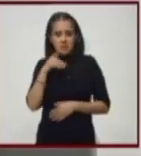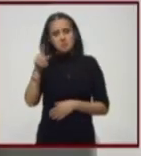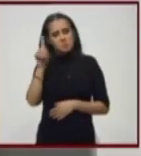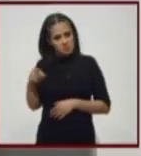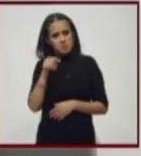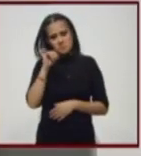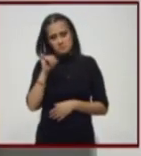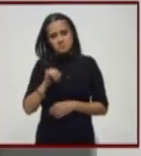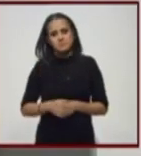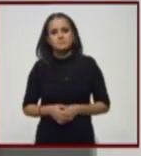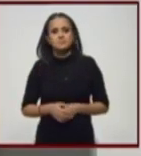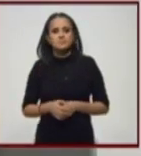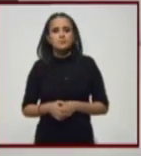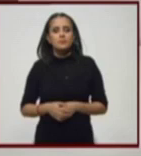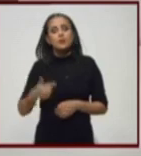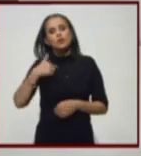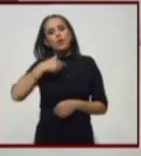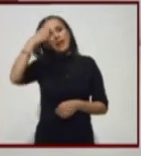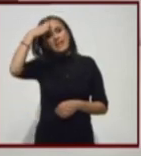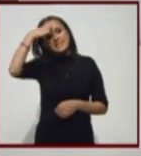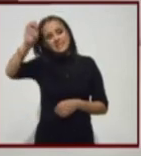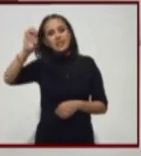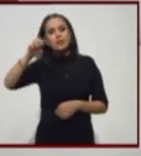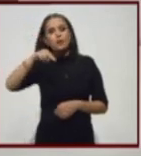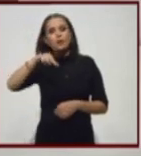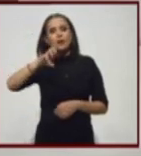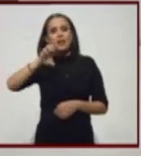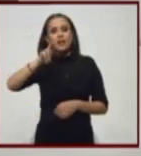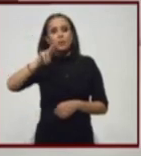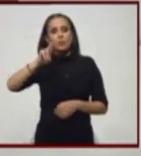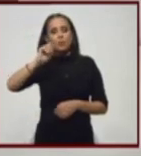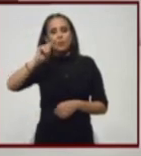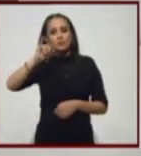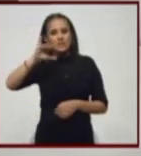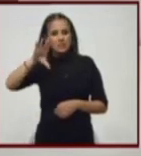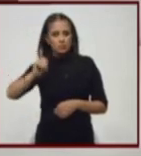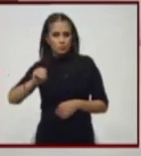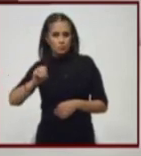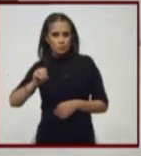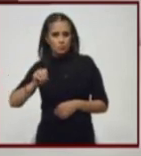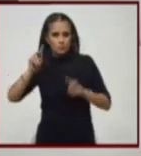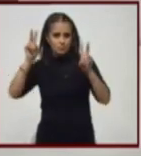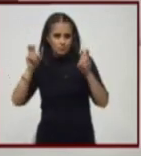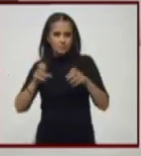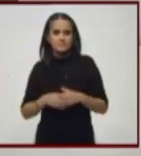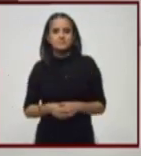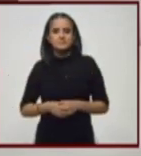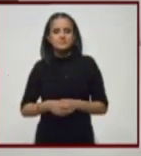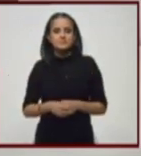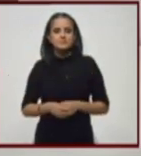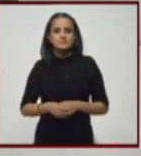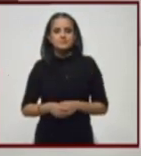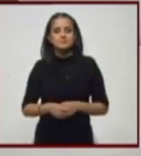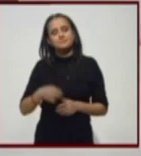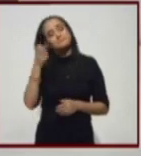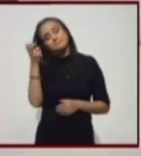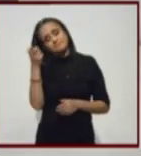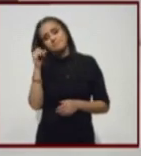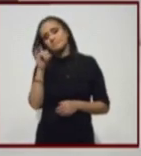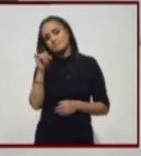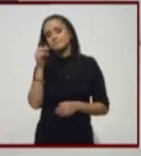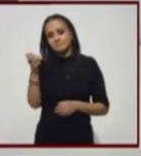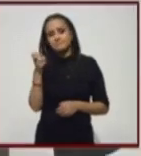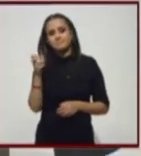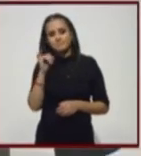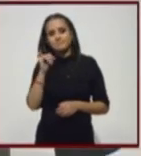es extraño neurótico no es extraño exactamente